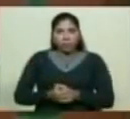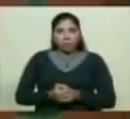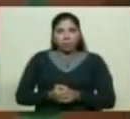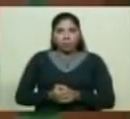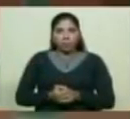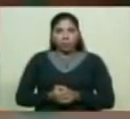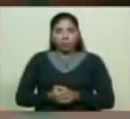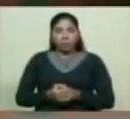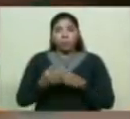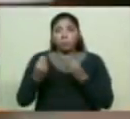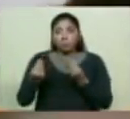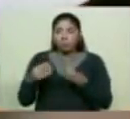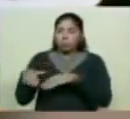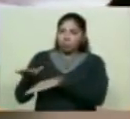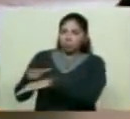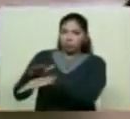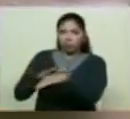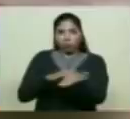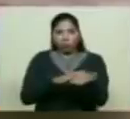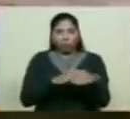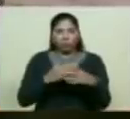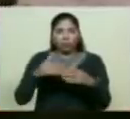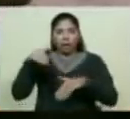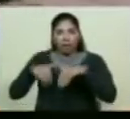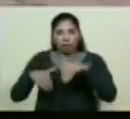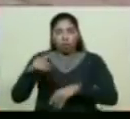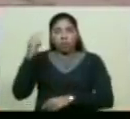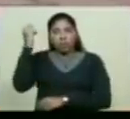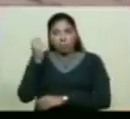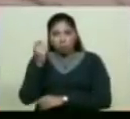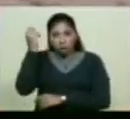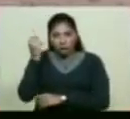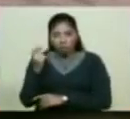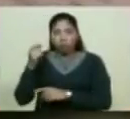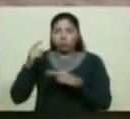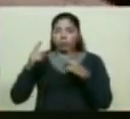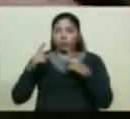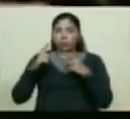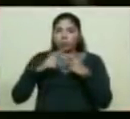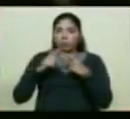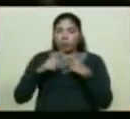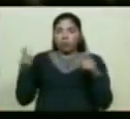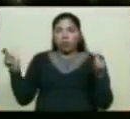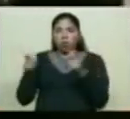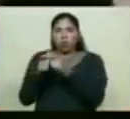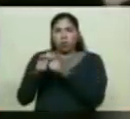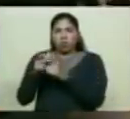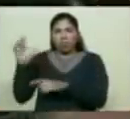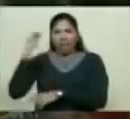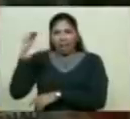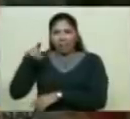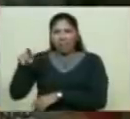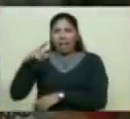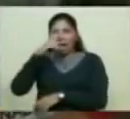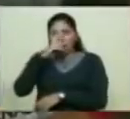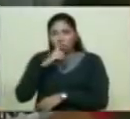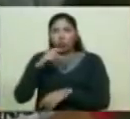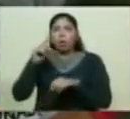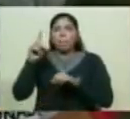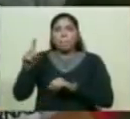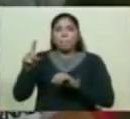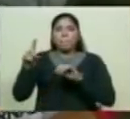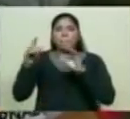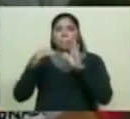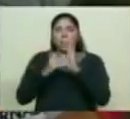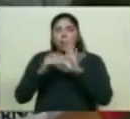convocar tanto la elección de diputados reunidos en caracas en 1811 así